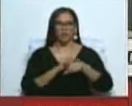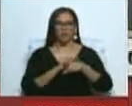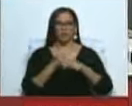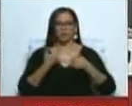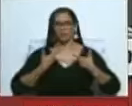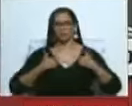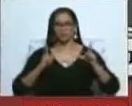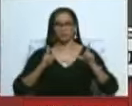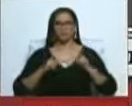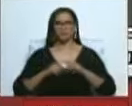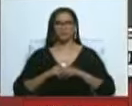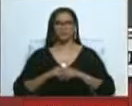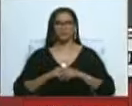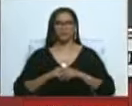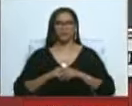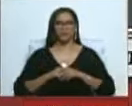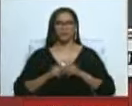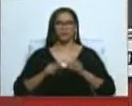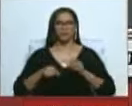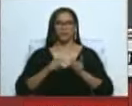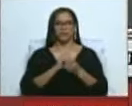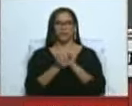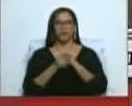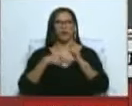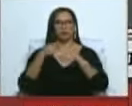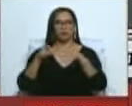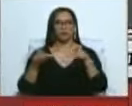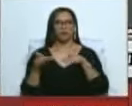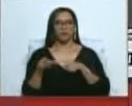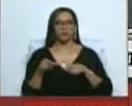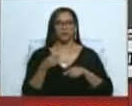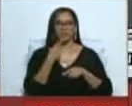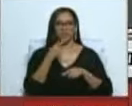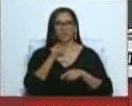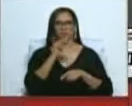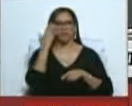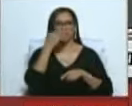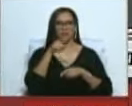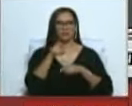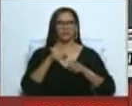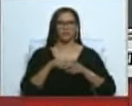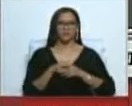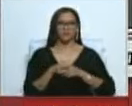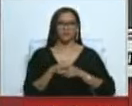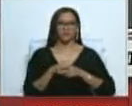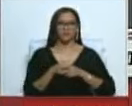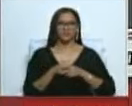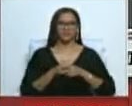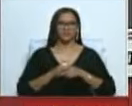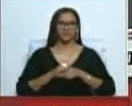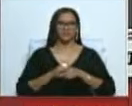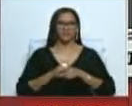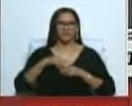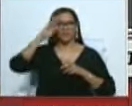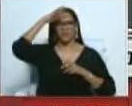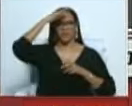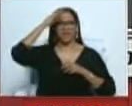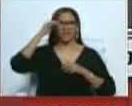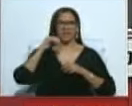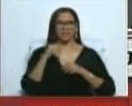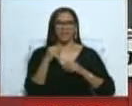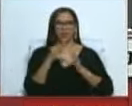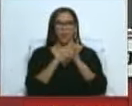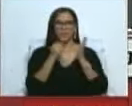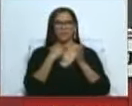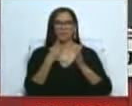Sí. Me enviaron a otro sitio, pues. Que decían que no eras tú. Sí. ¿Te acuerdas? Sí. Unos cubanos estaban imitando mi voz y José